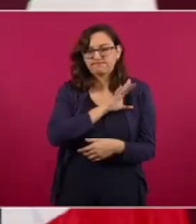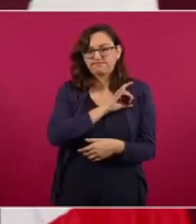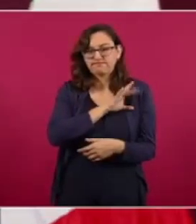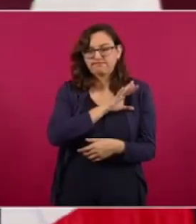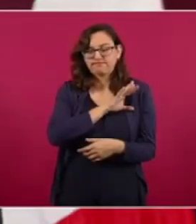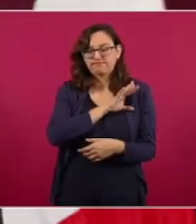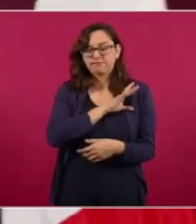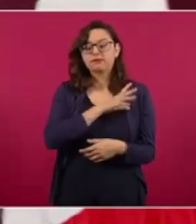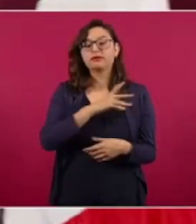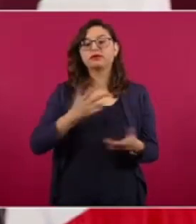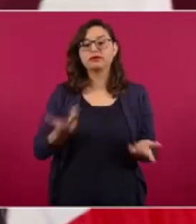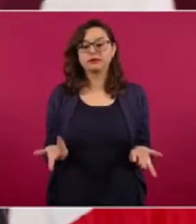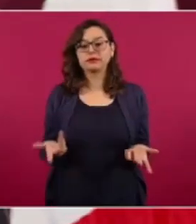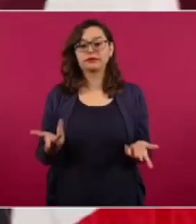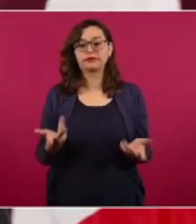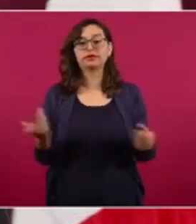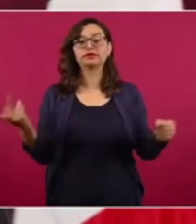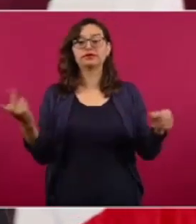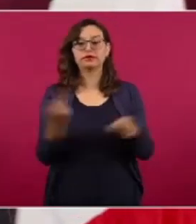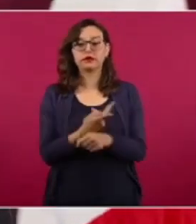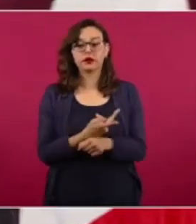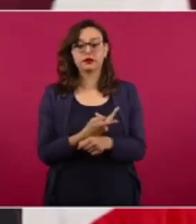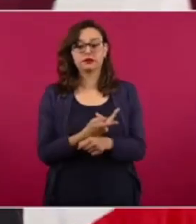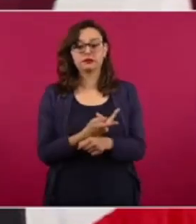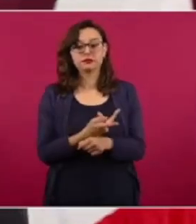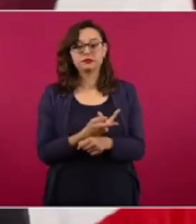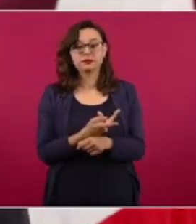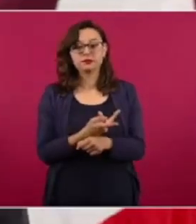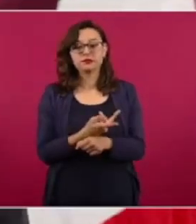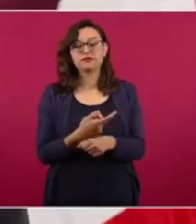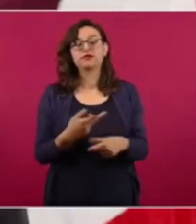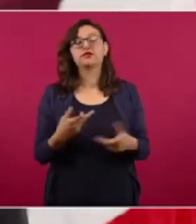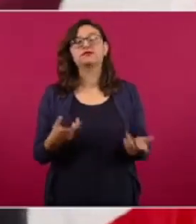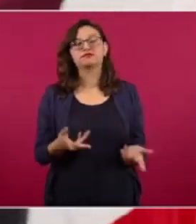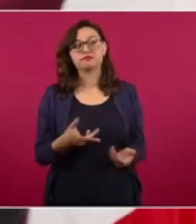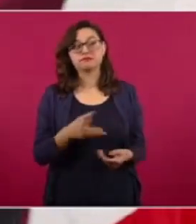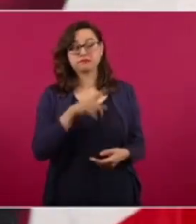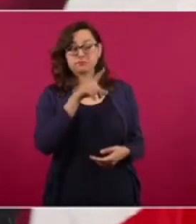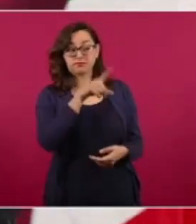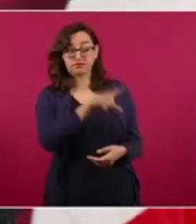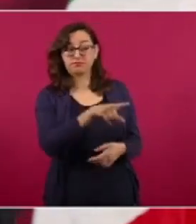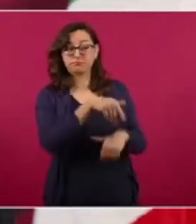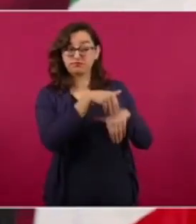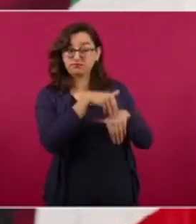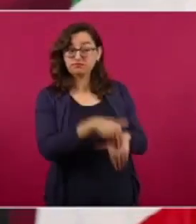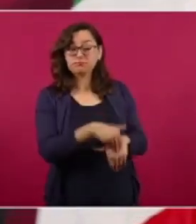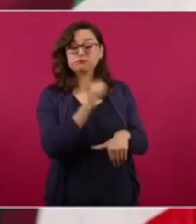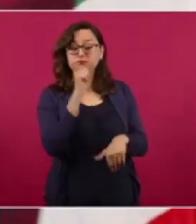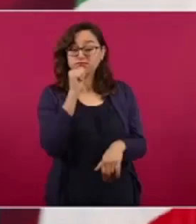porque amenazan de que si